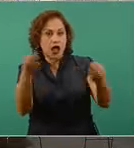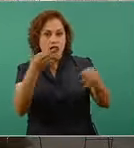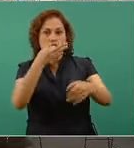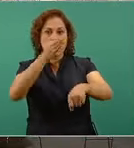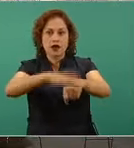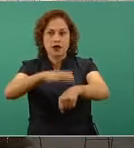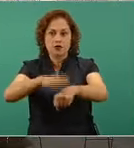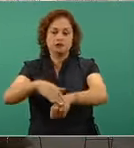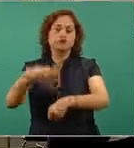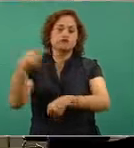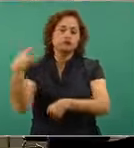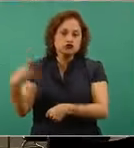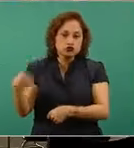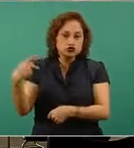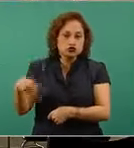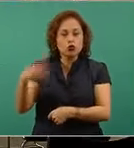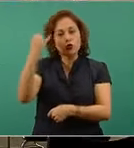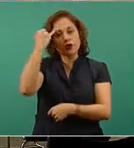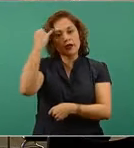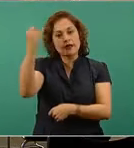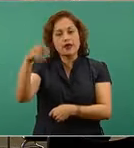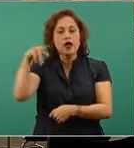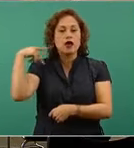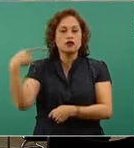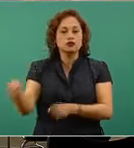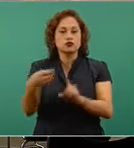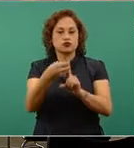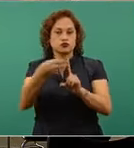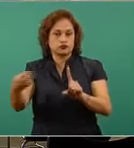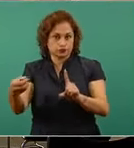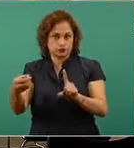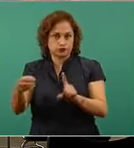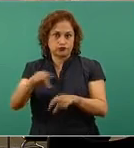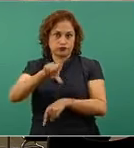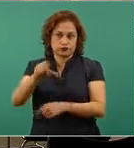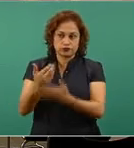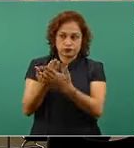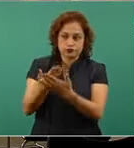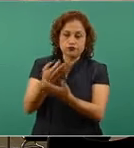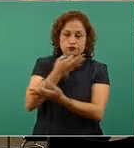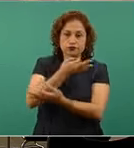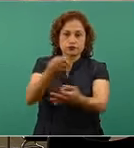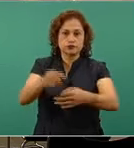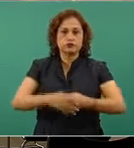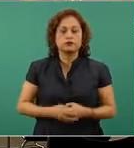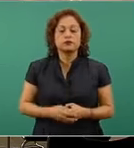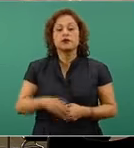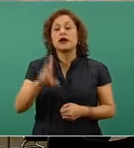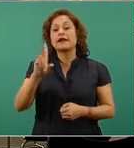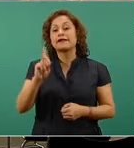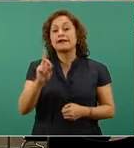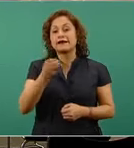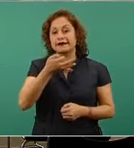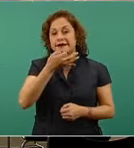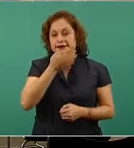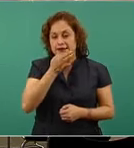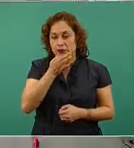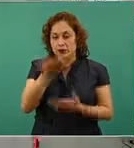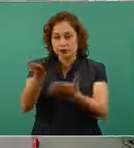cuando sea que vaya a iniciar y en el sitio donde vaya a iniciar. Muy bien, nos quedan 30 segundos. Liliana, adelante.